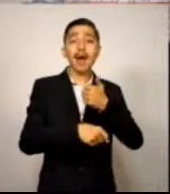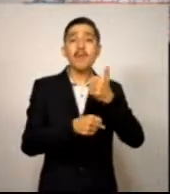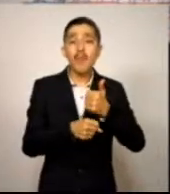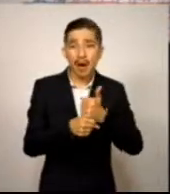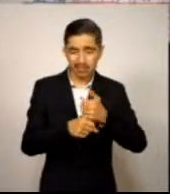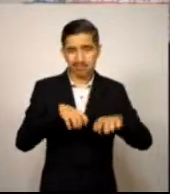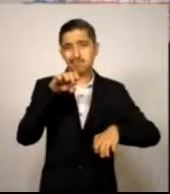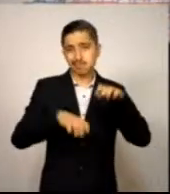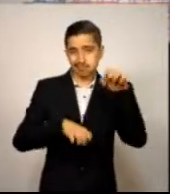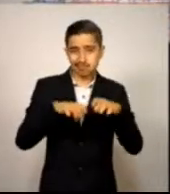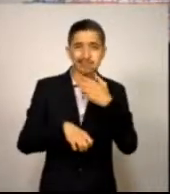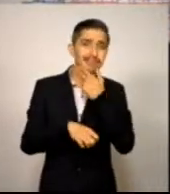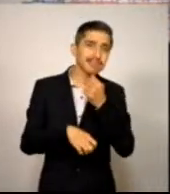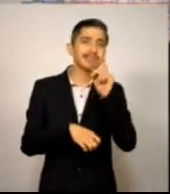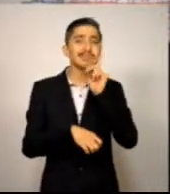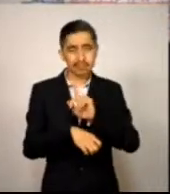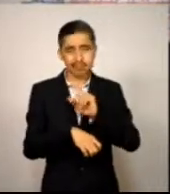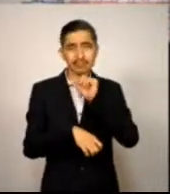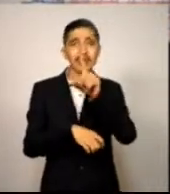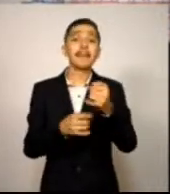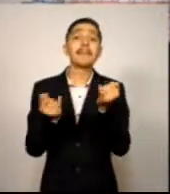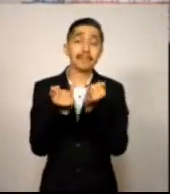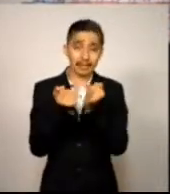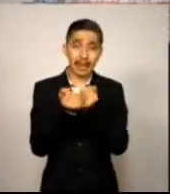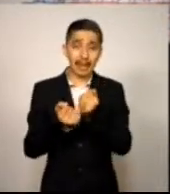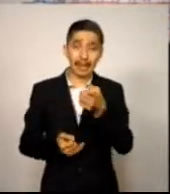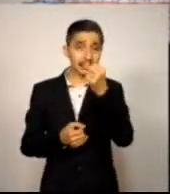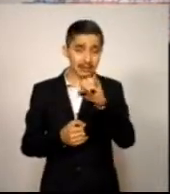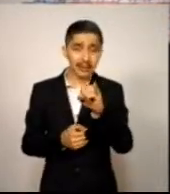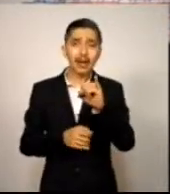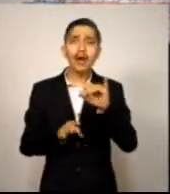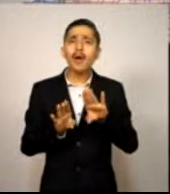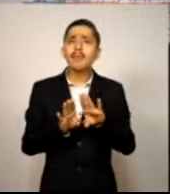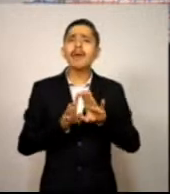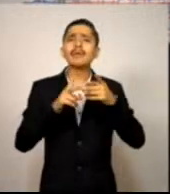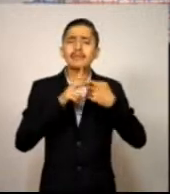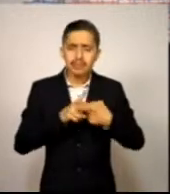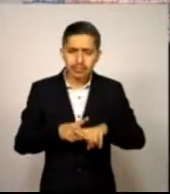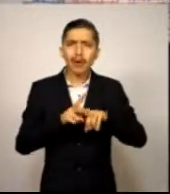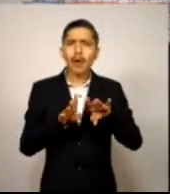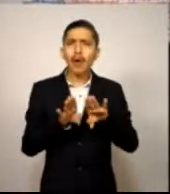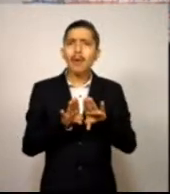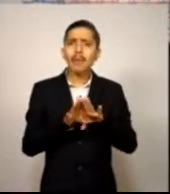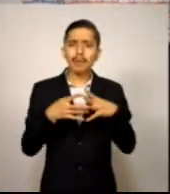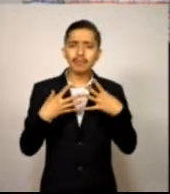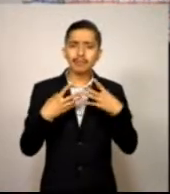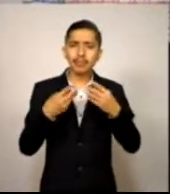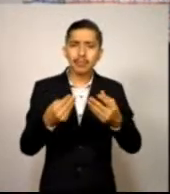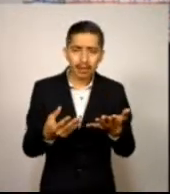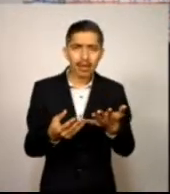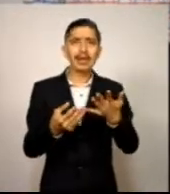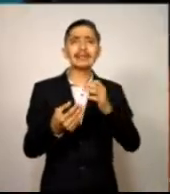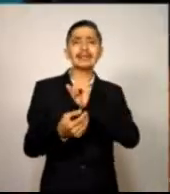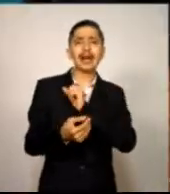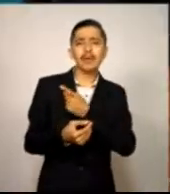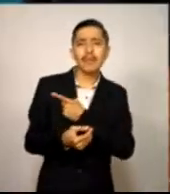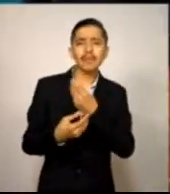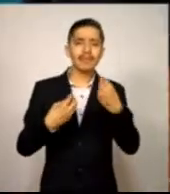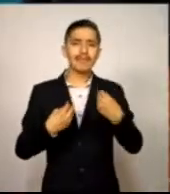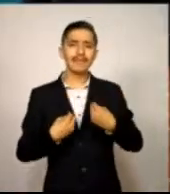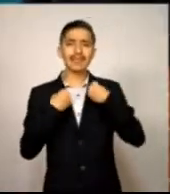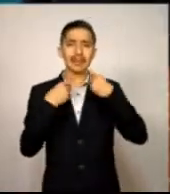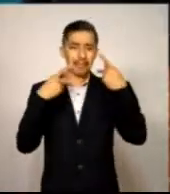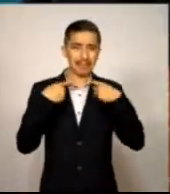nuestros abuelos y abuelas así desde que comenzamos a enfrentar esta epidemia la salud de la vida